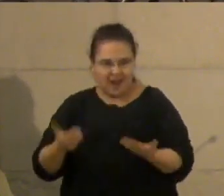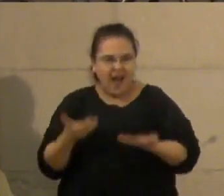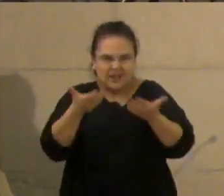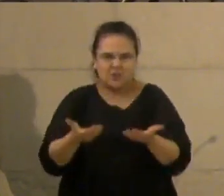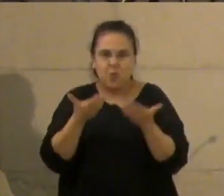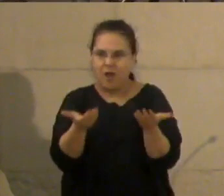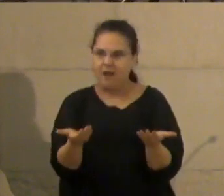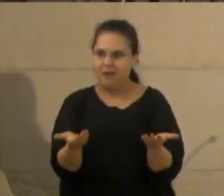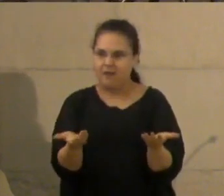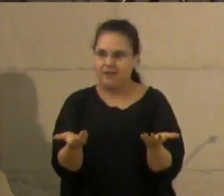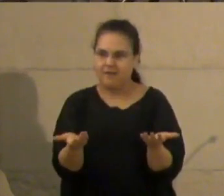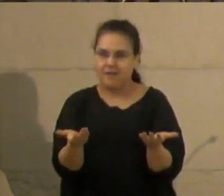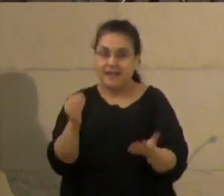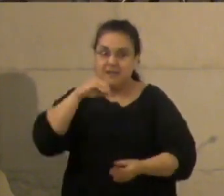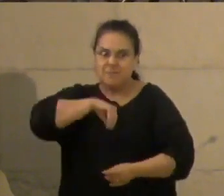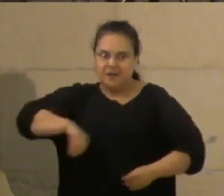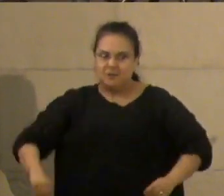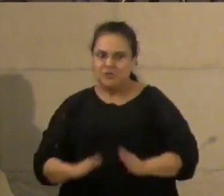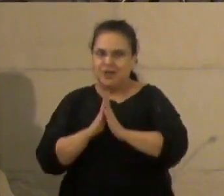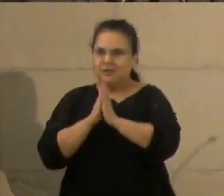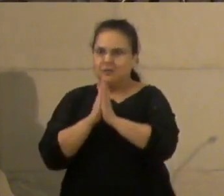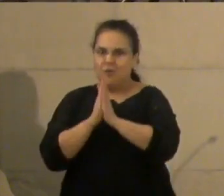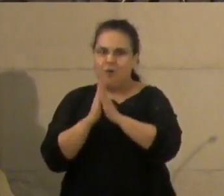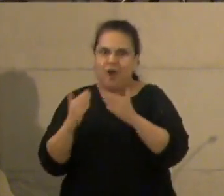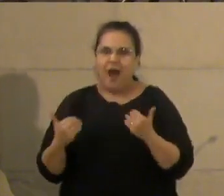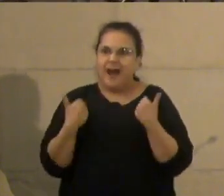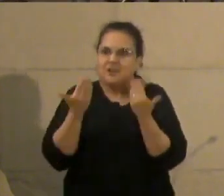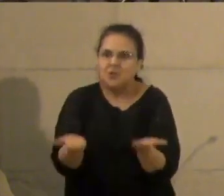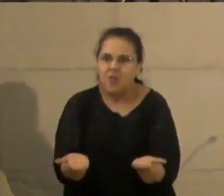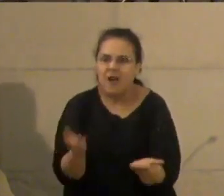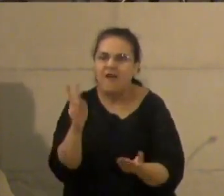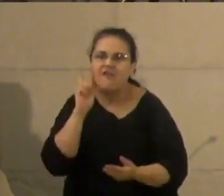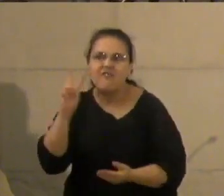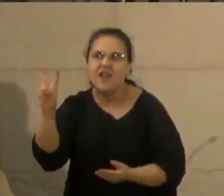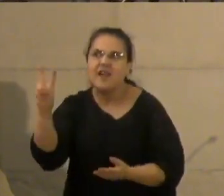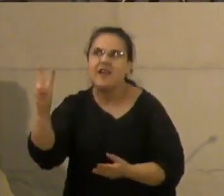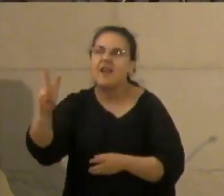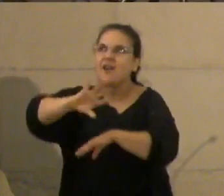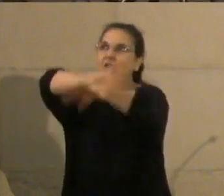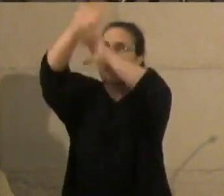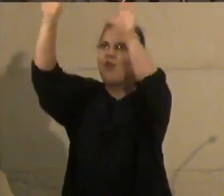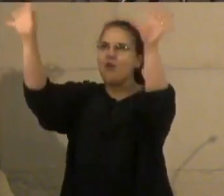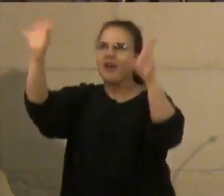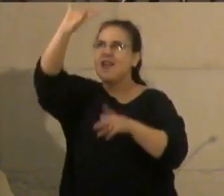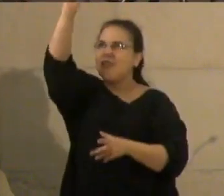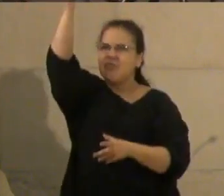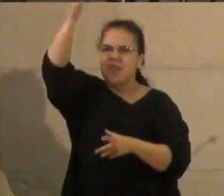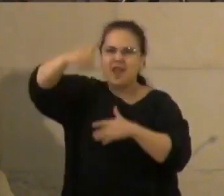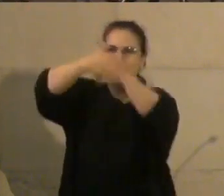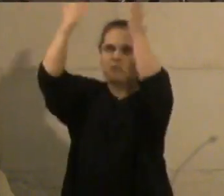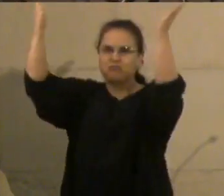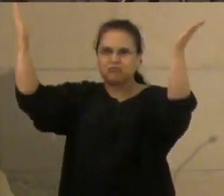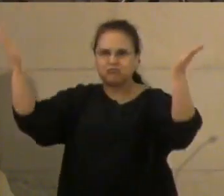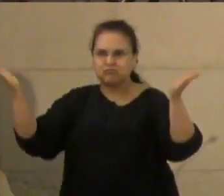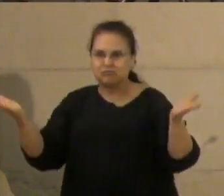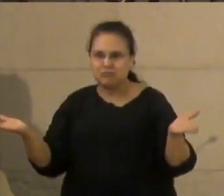el Espíritu Santo le ayuda a ver la gloria de Jesús en el cielo abierto. Pero eso no